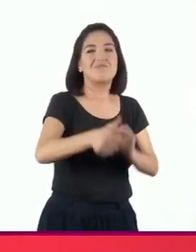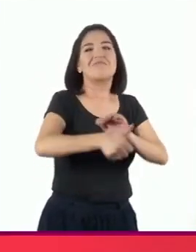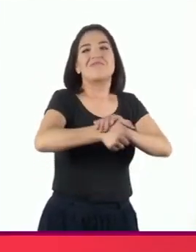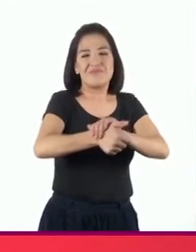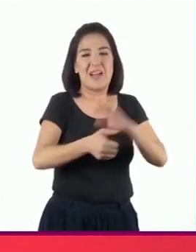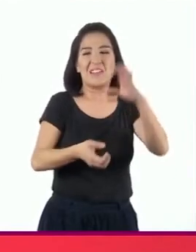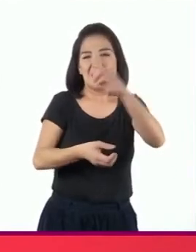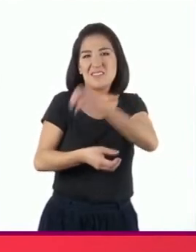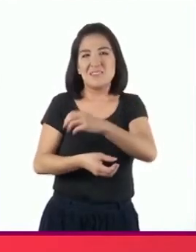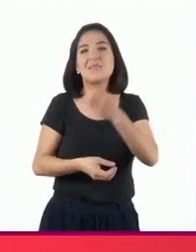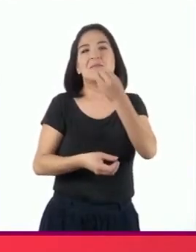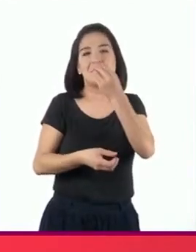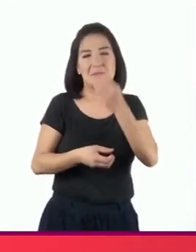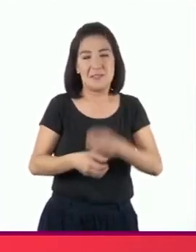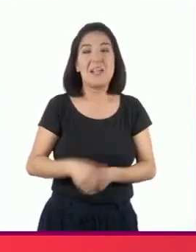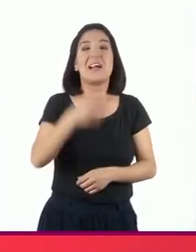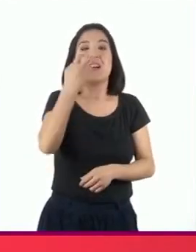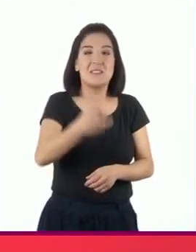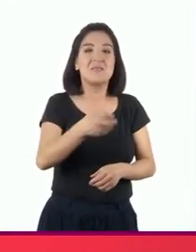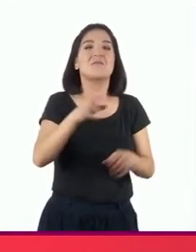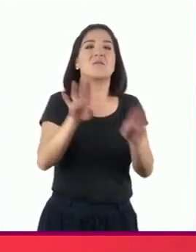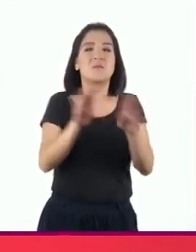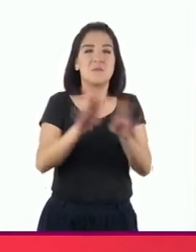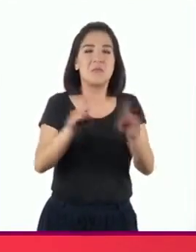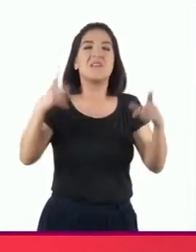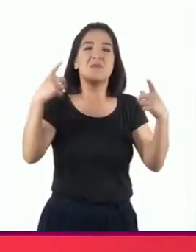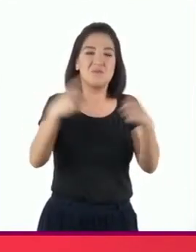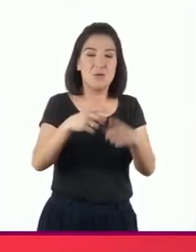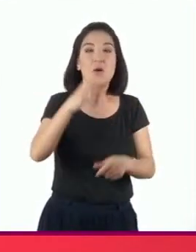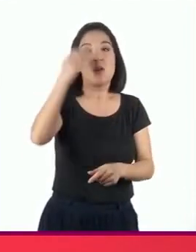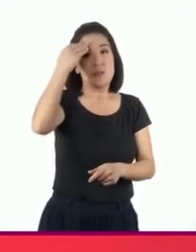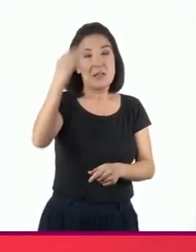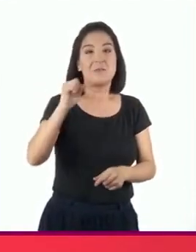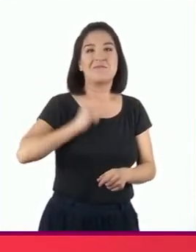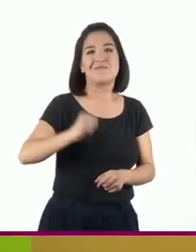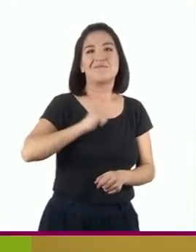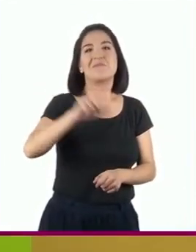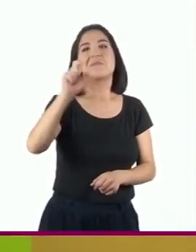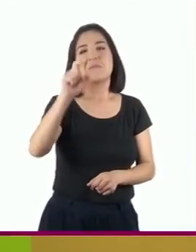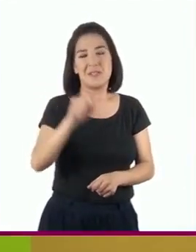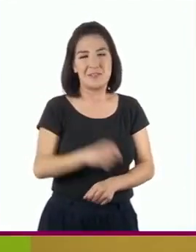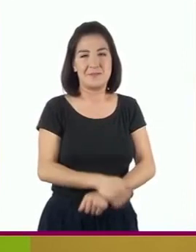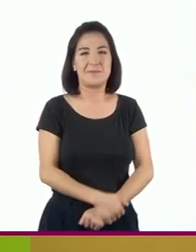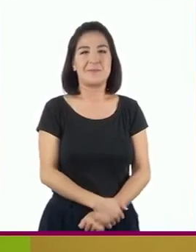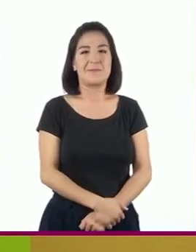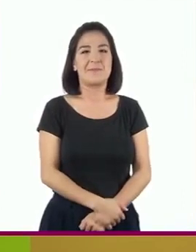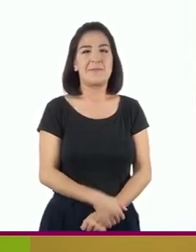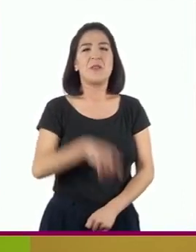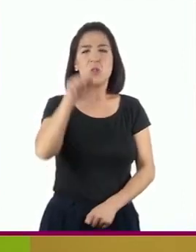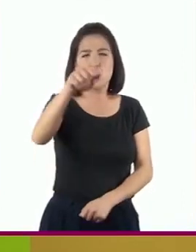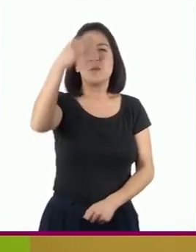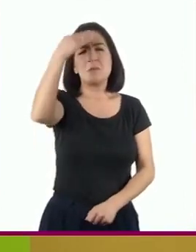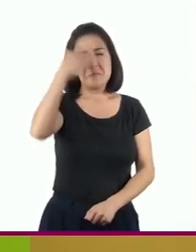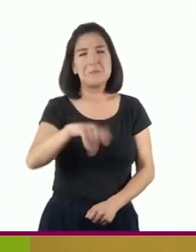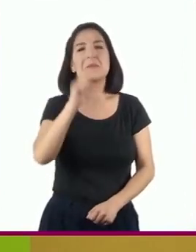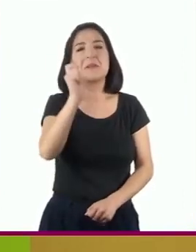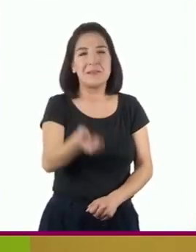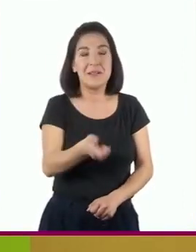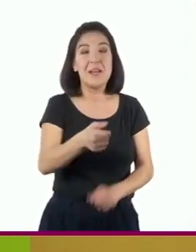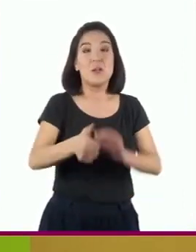especies como cerdos, cabras, gatos y ratas que encontraron las condiciones para reproducirse y